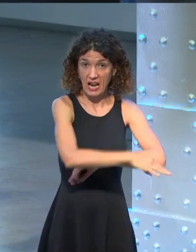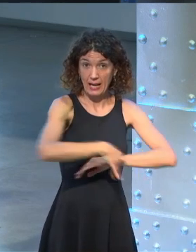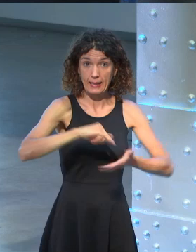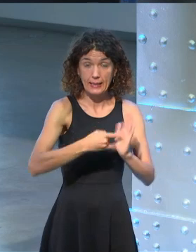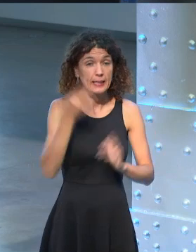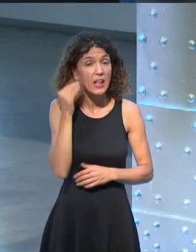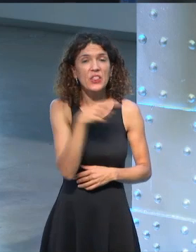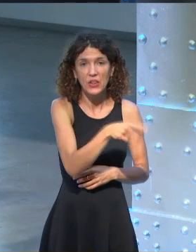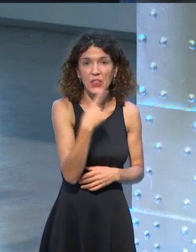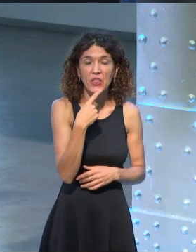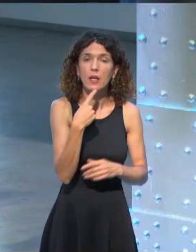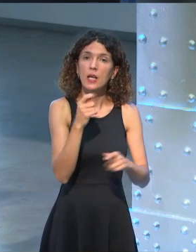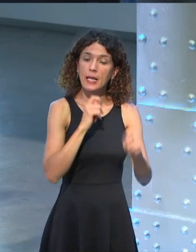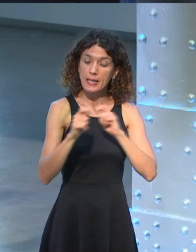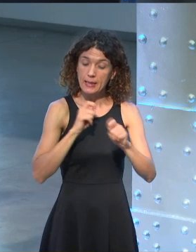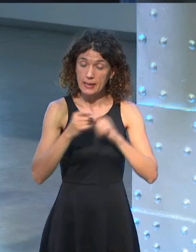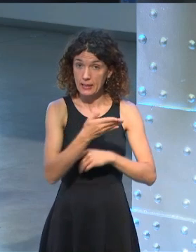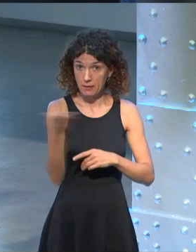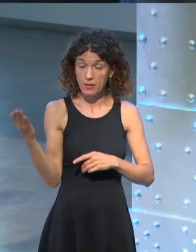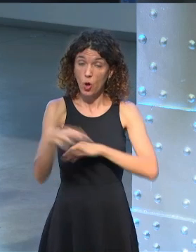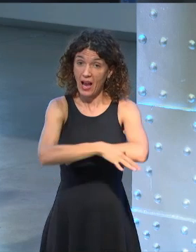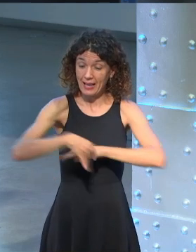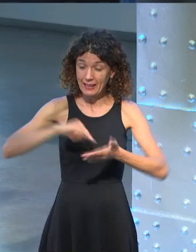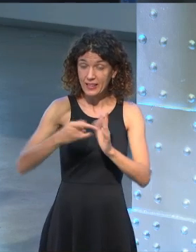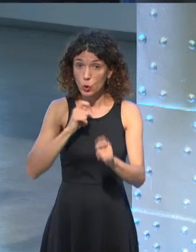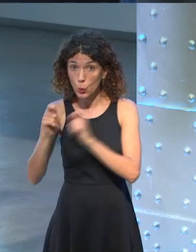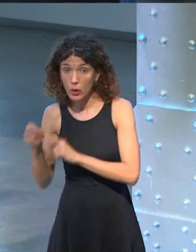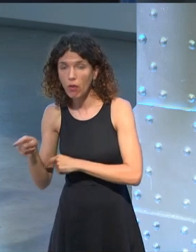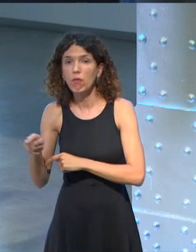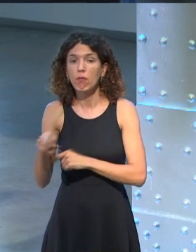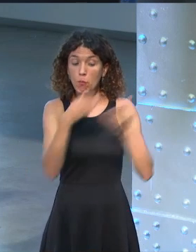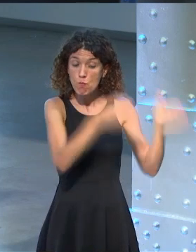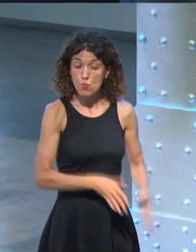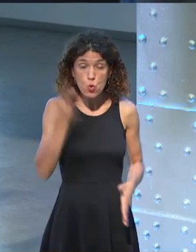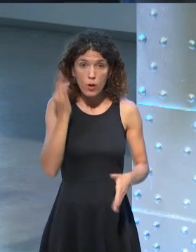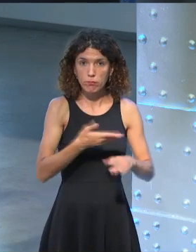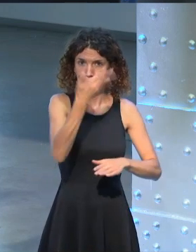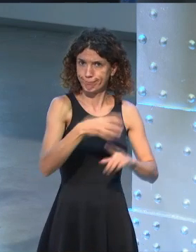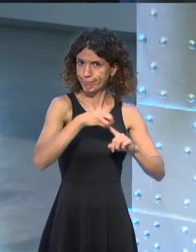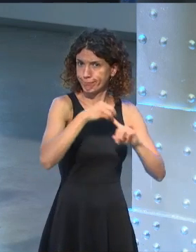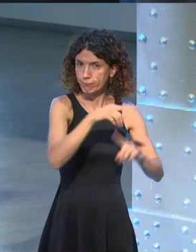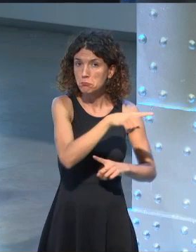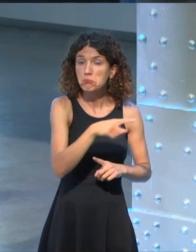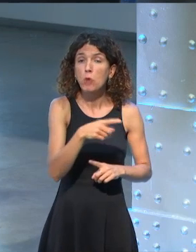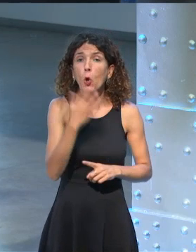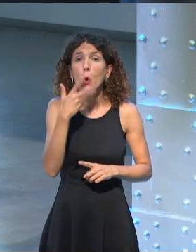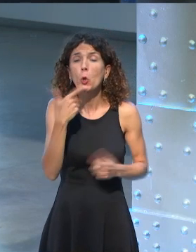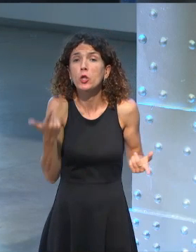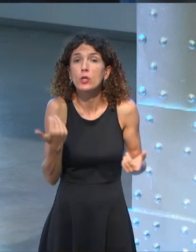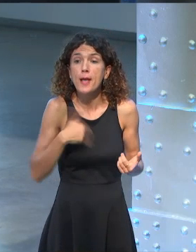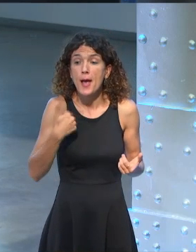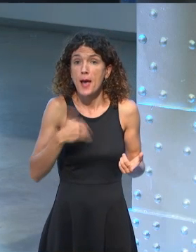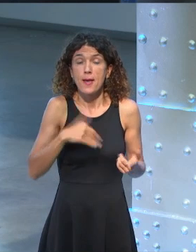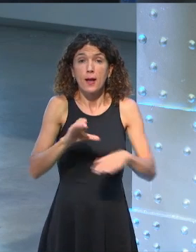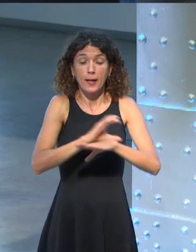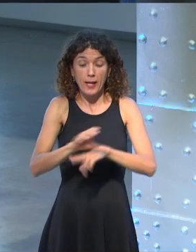mencionaba por parte de las personas que hemos entrevistado de arquitectura, pues que esta mujer tan relevante en el ámbito, pues la han conocido cuando ya han salido